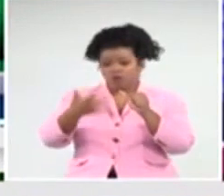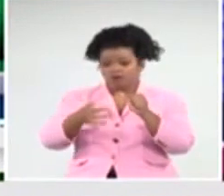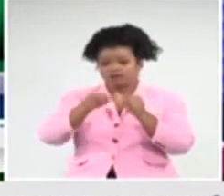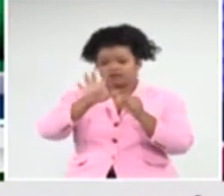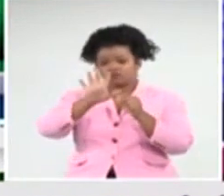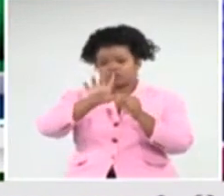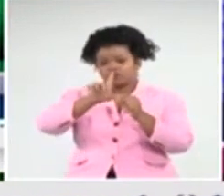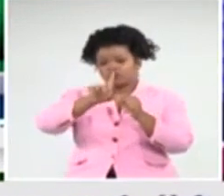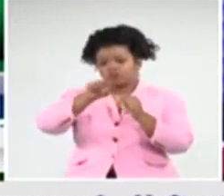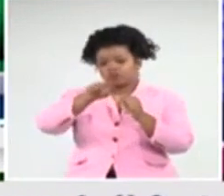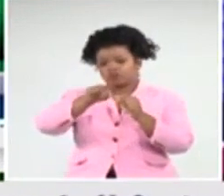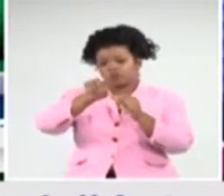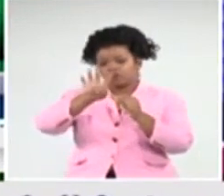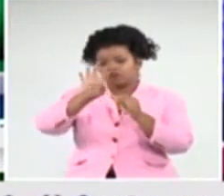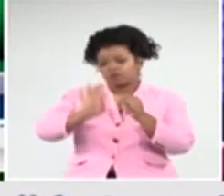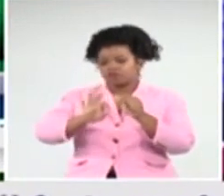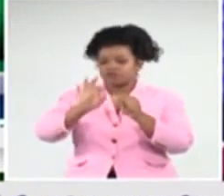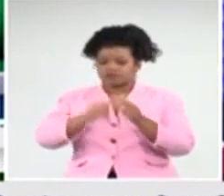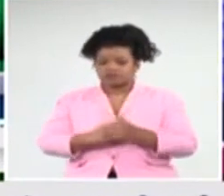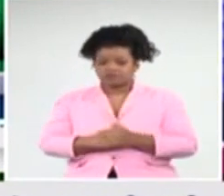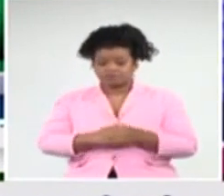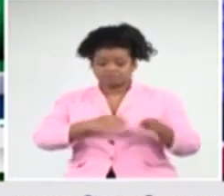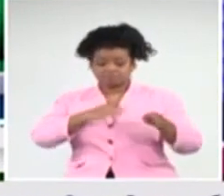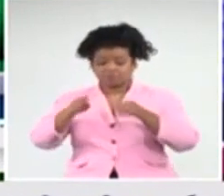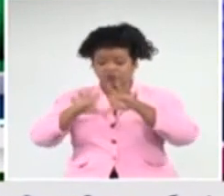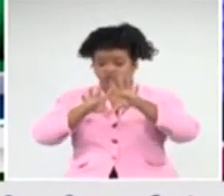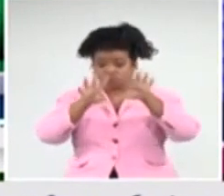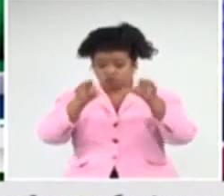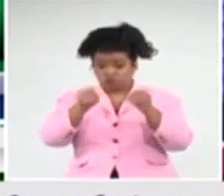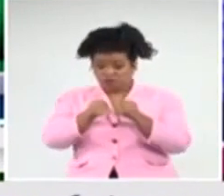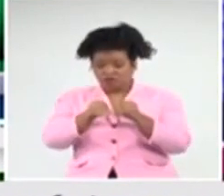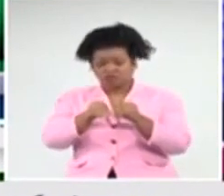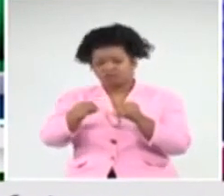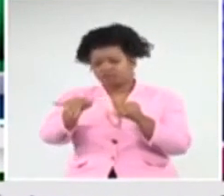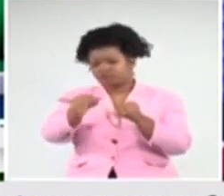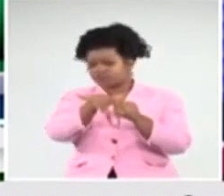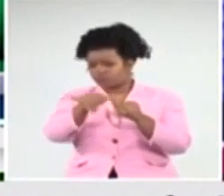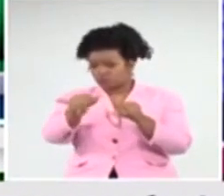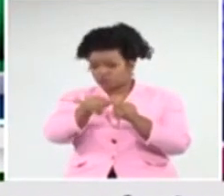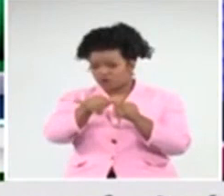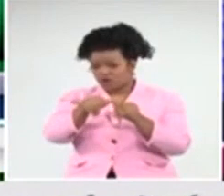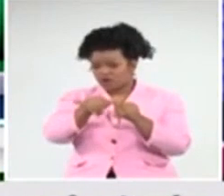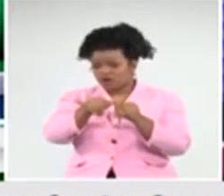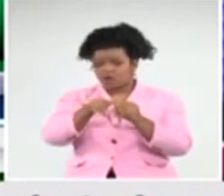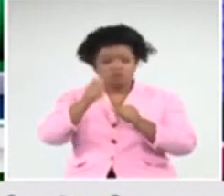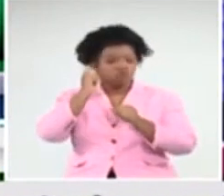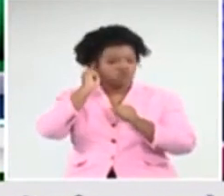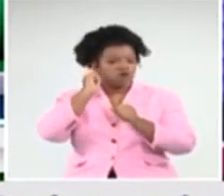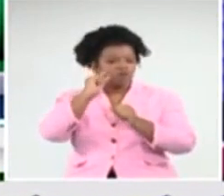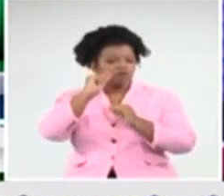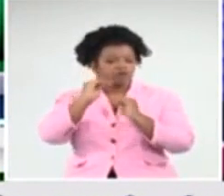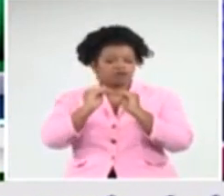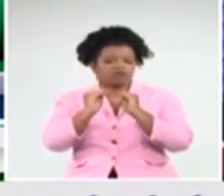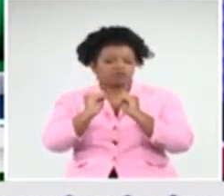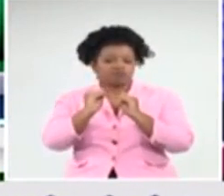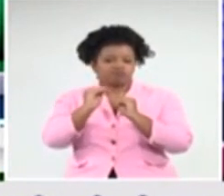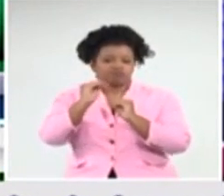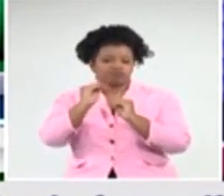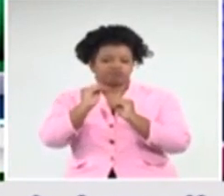51,4%, y en el acumulado también es el sexo femenino con el